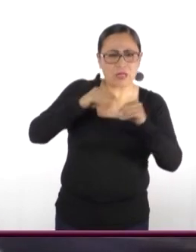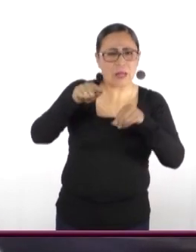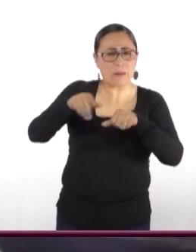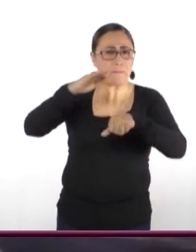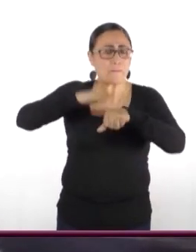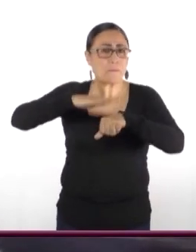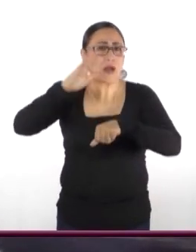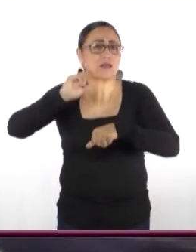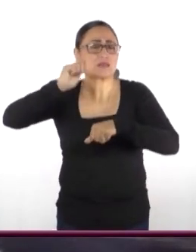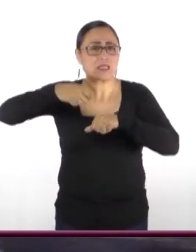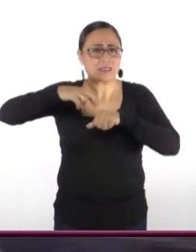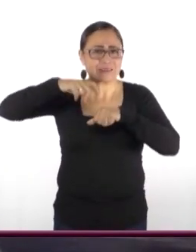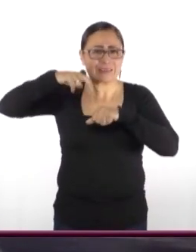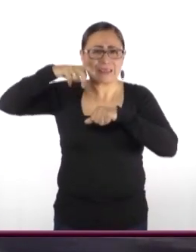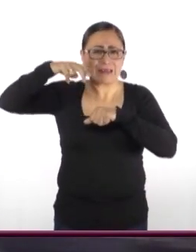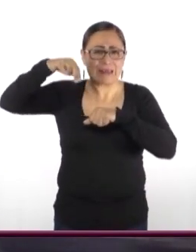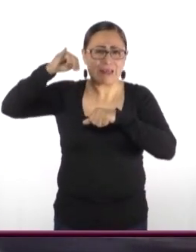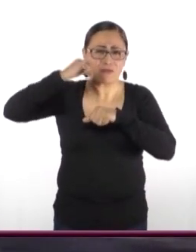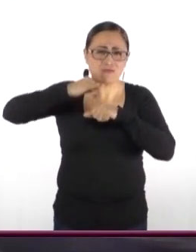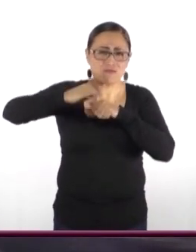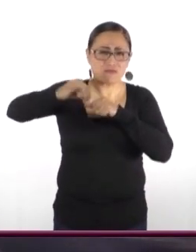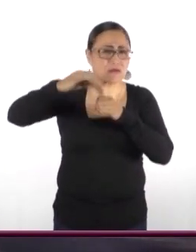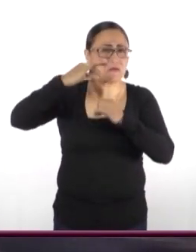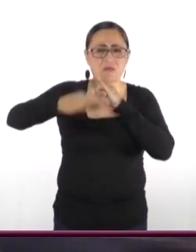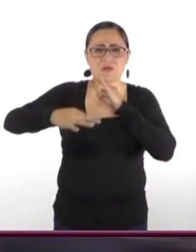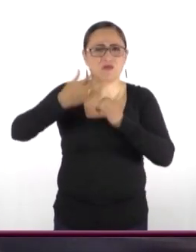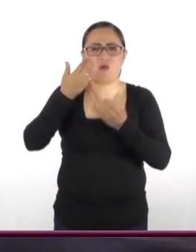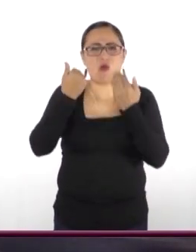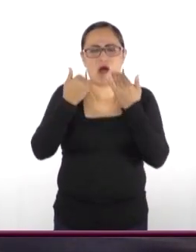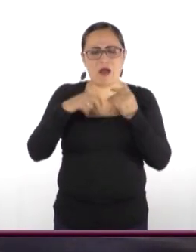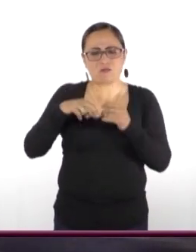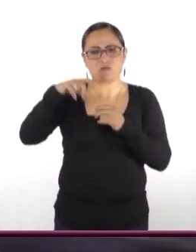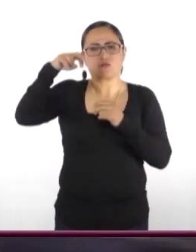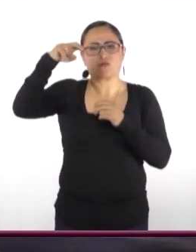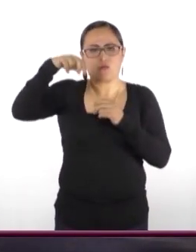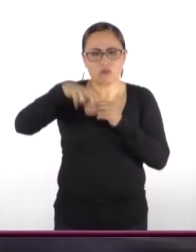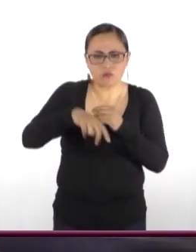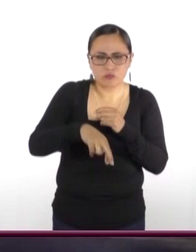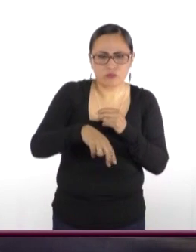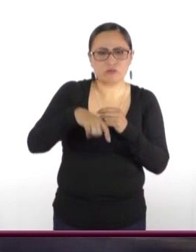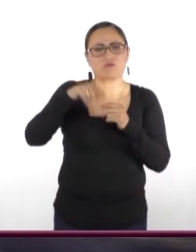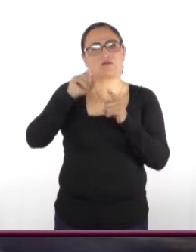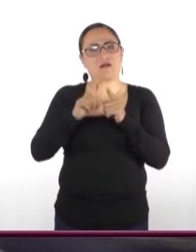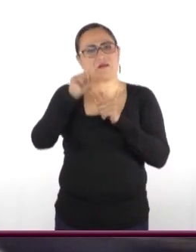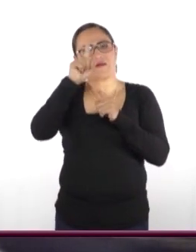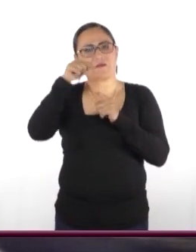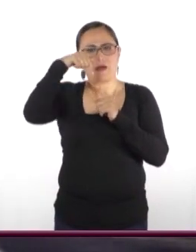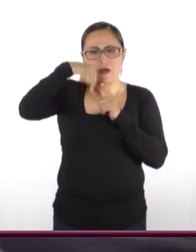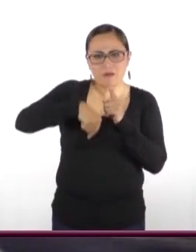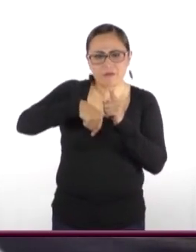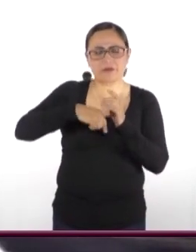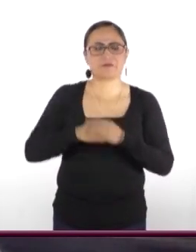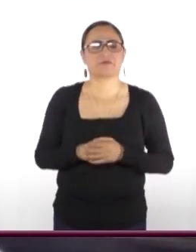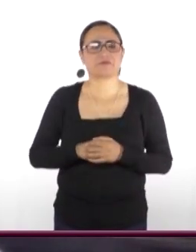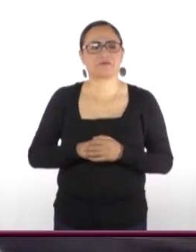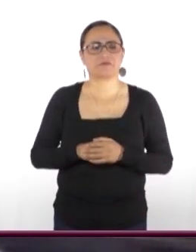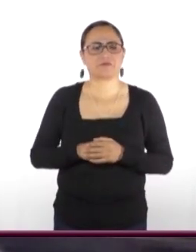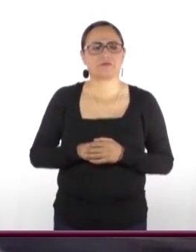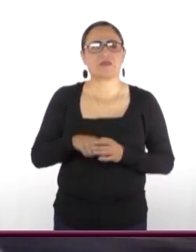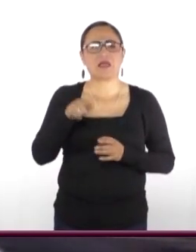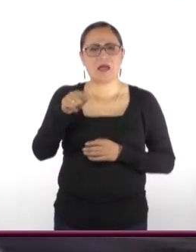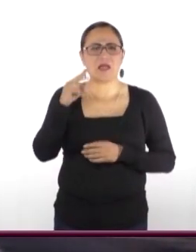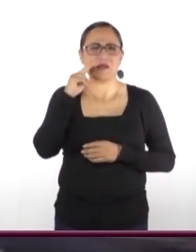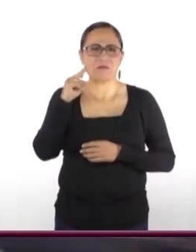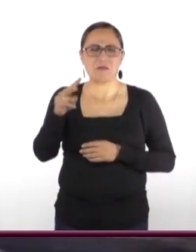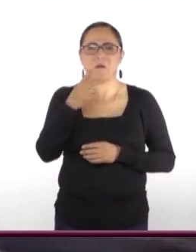de las más destacadas donde podemos ver estas escaleras infinitas es la obra de Ascendiendo y Descendiendo, donde, como